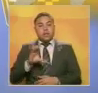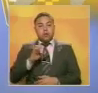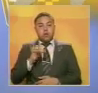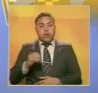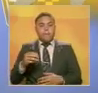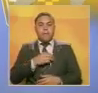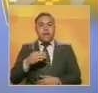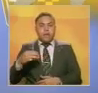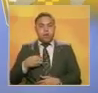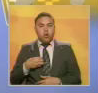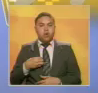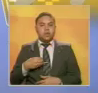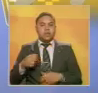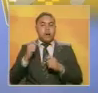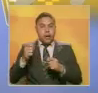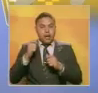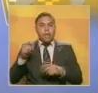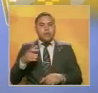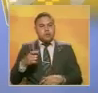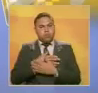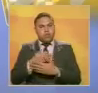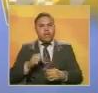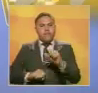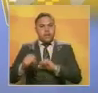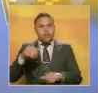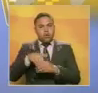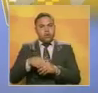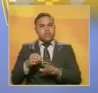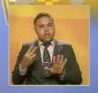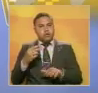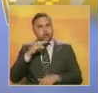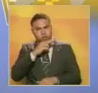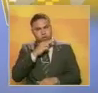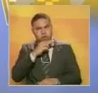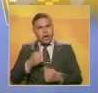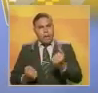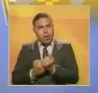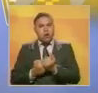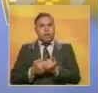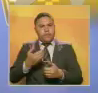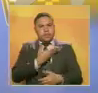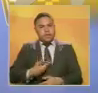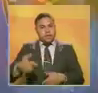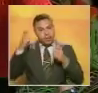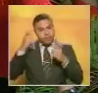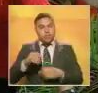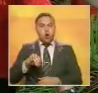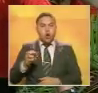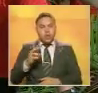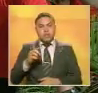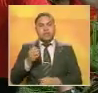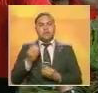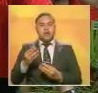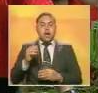equipo de campaña y a los voluntarios que defenderán el voto para el próximo 7 de octubre a favor del presidente Chávez. Jorge Rodríguez envió un mensaje